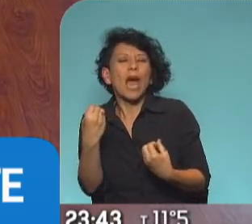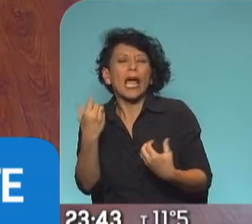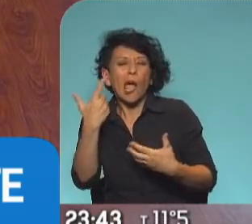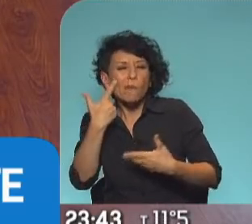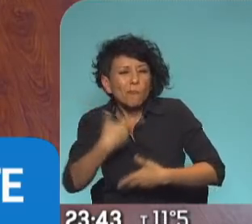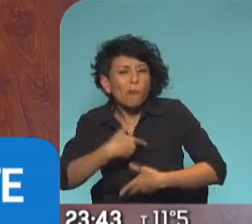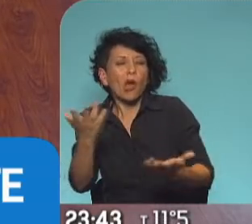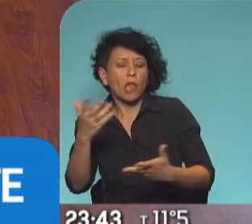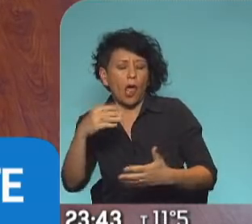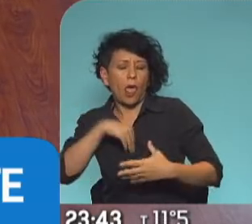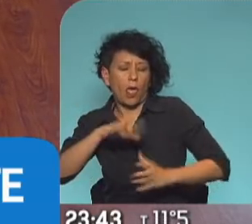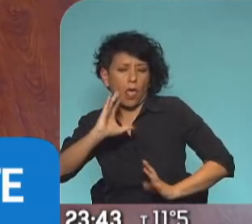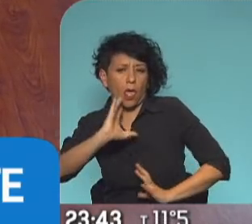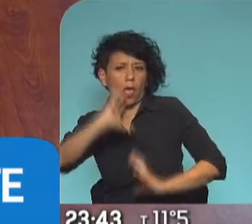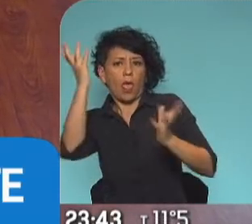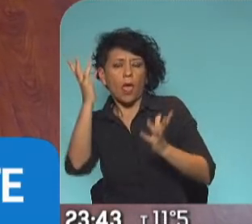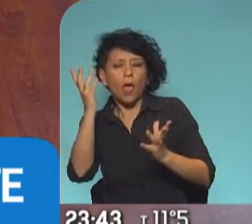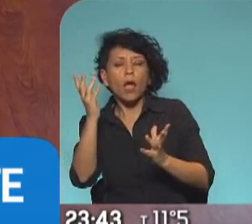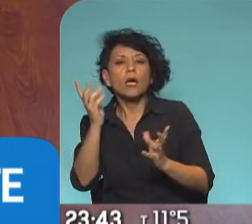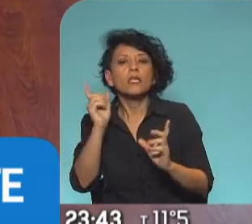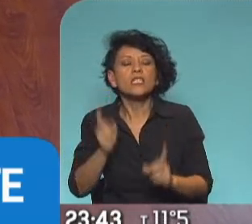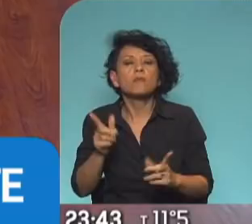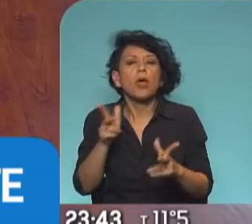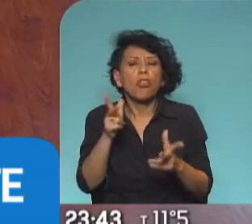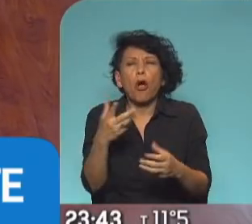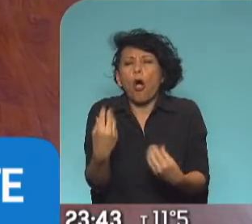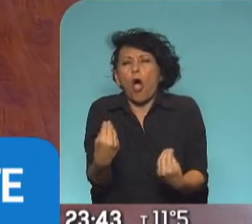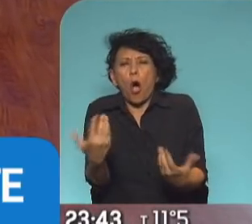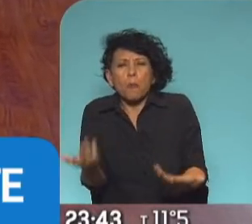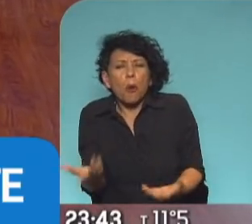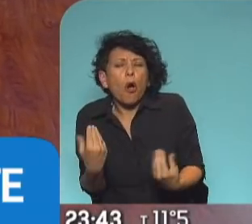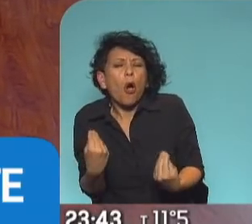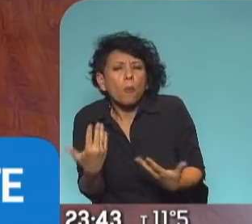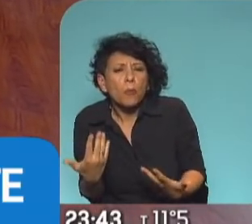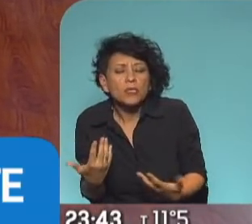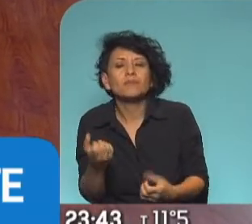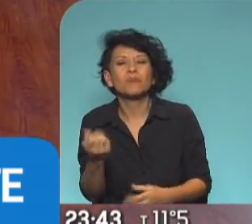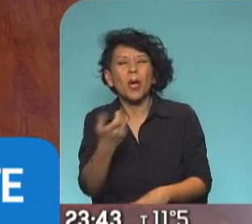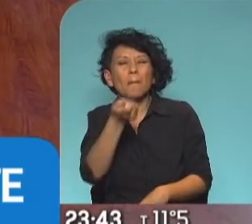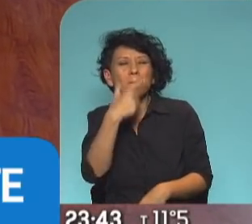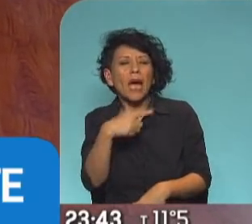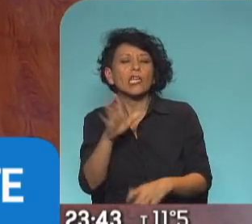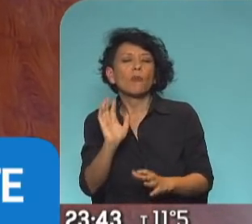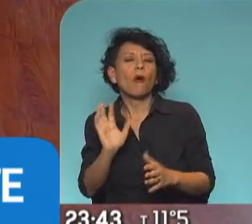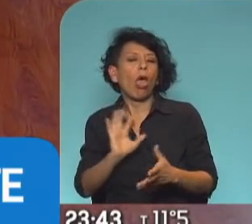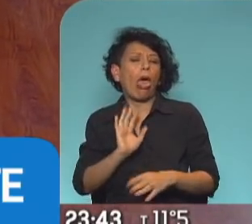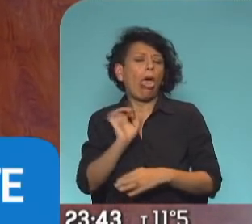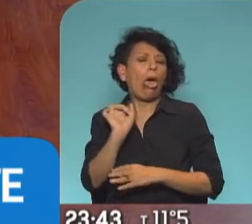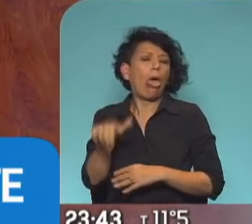especie de indignación, y también expresaba, decir cómo puede ser, porque Macri pateó la pelota afuera, habló